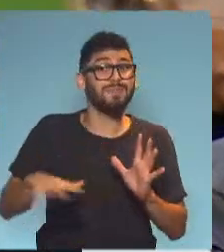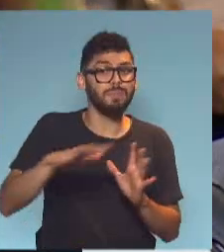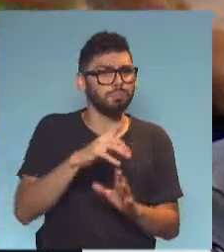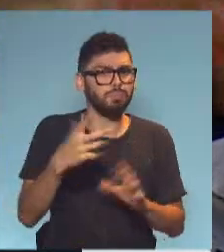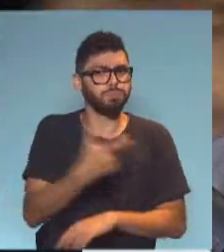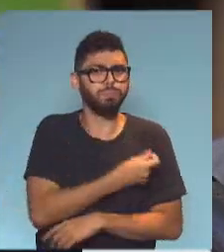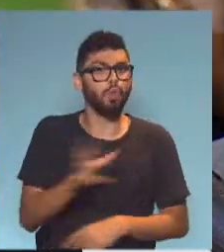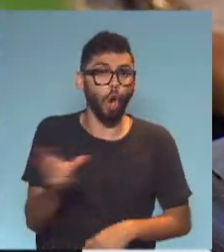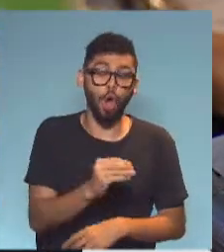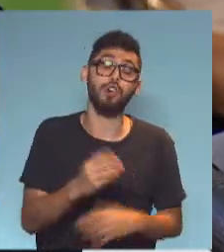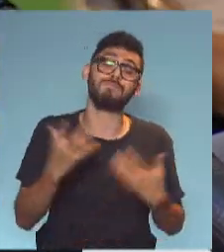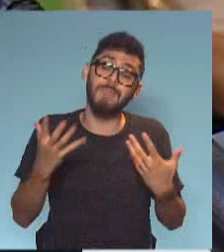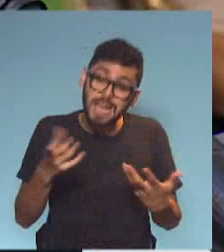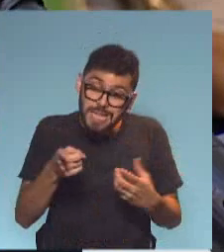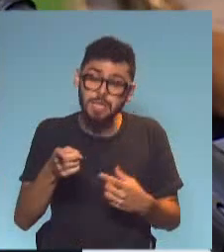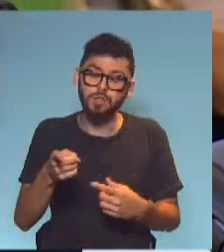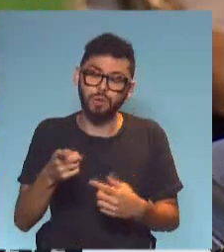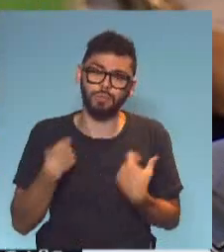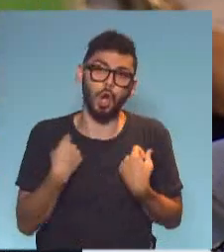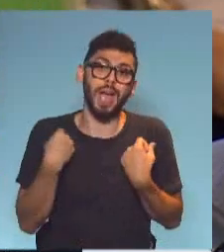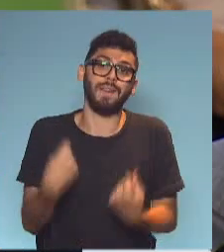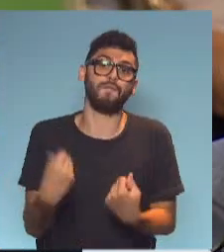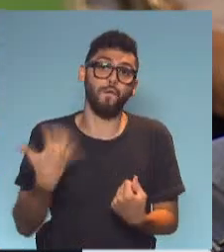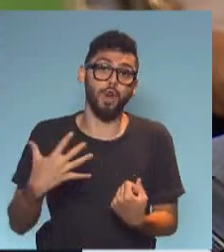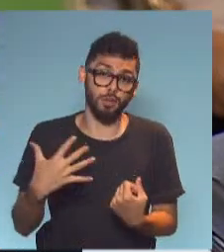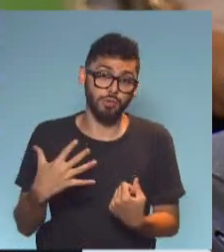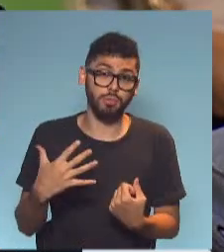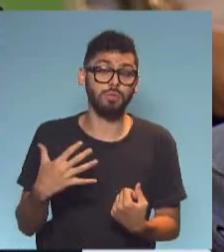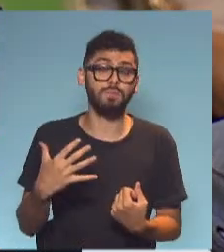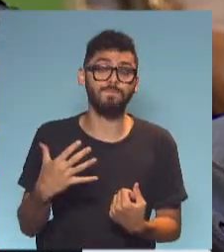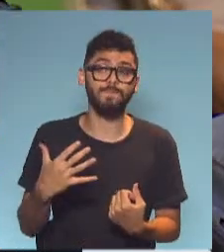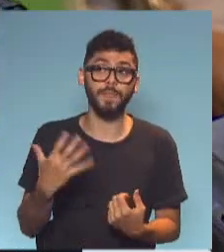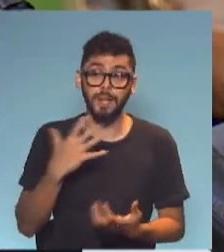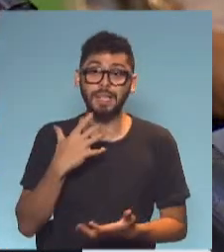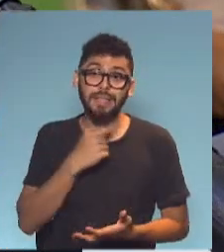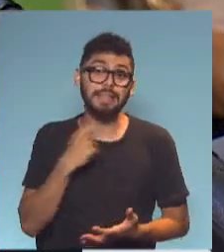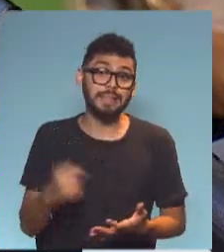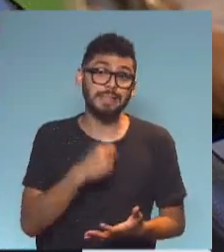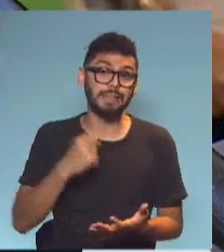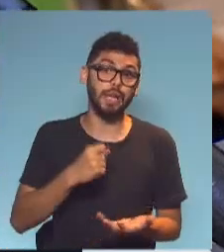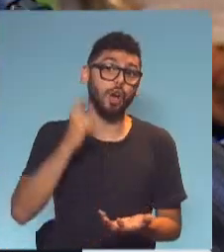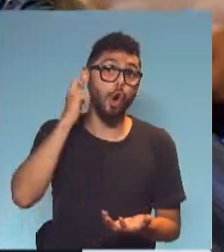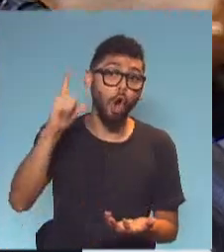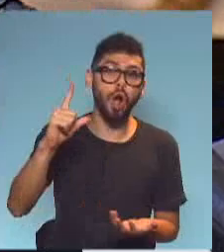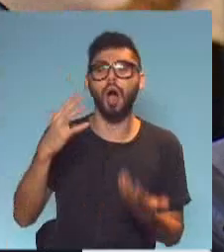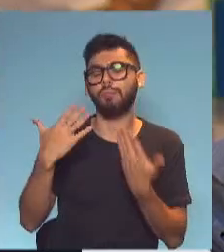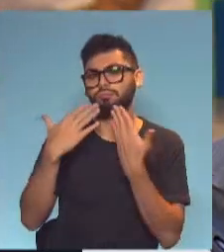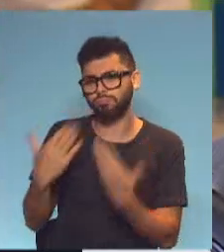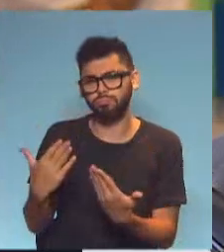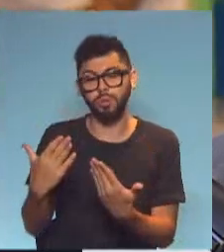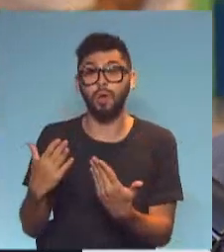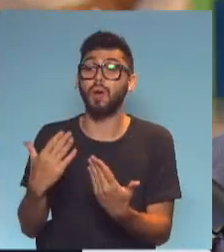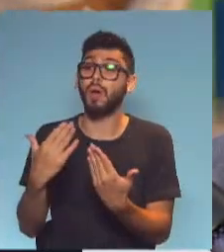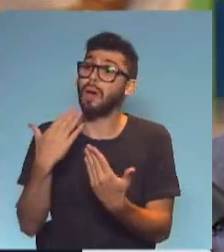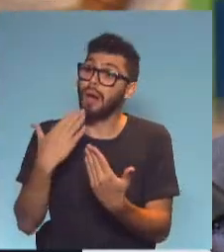un gesto y un esfuerzo importantísimo que veníamos esperando, y por eso le agradecemos no solo la llegada